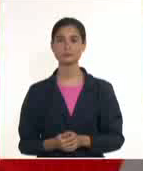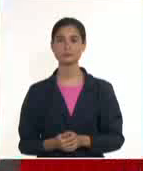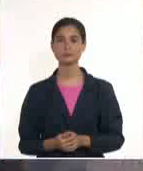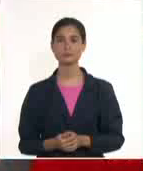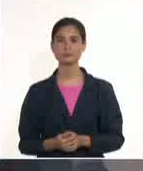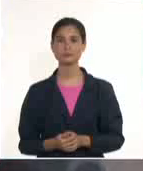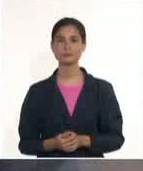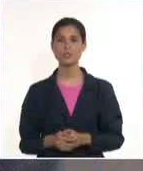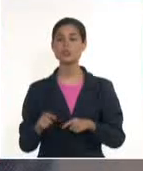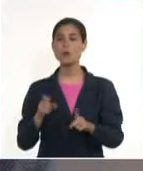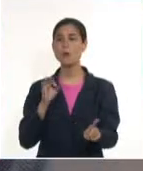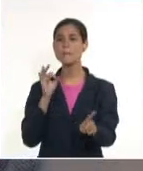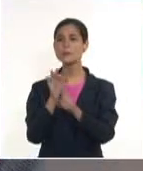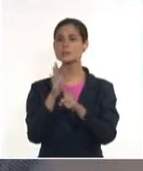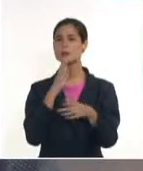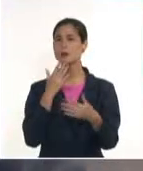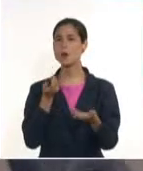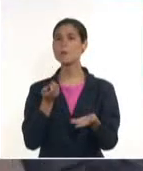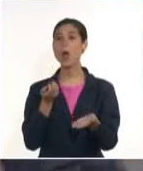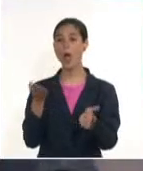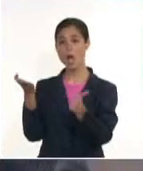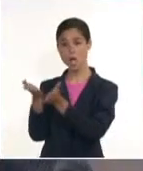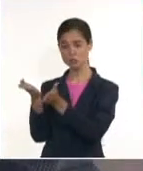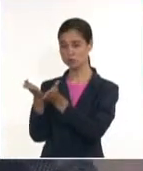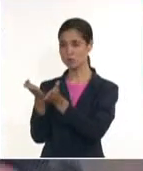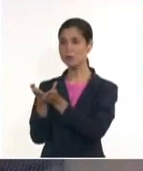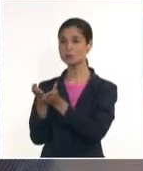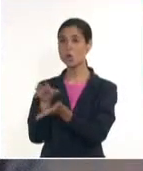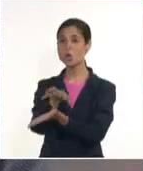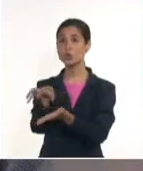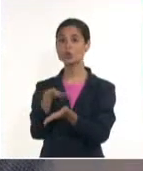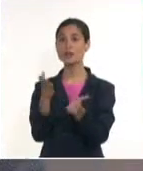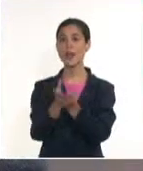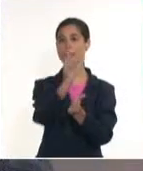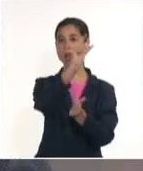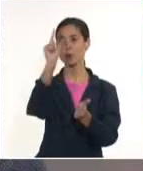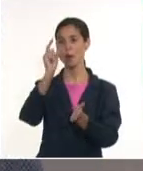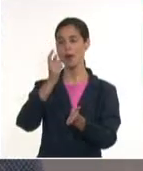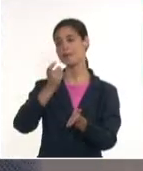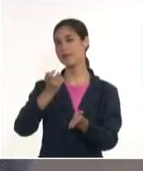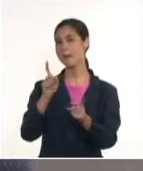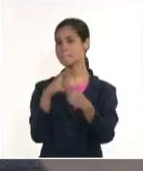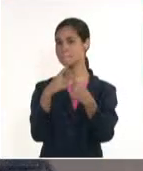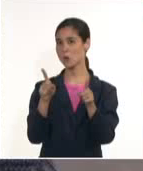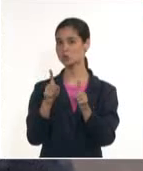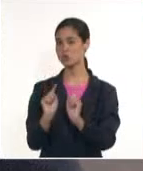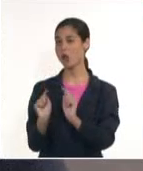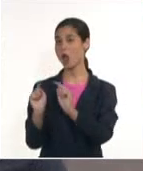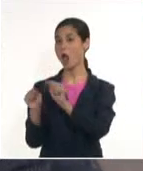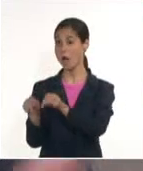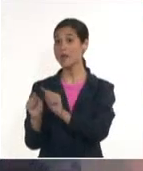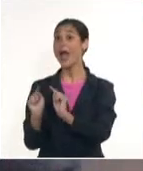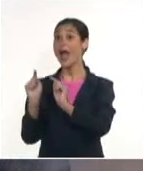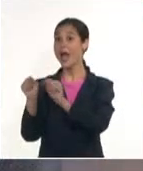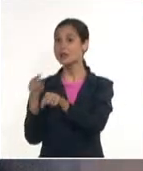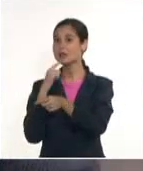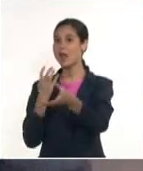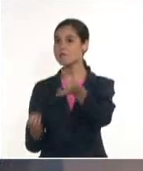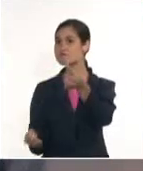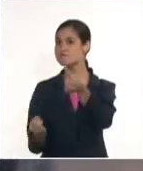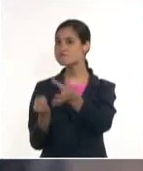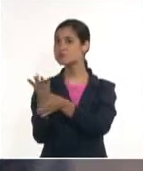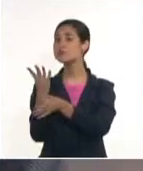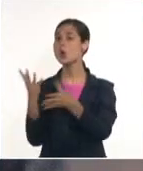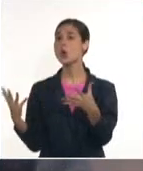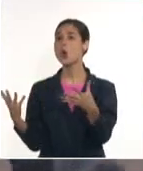Yo comencé estudiando en la escuela de música. Y mi primer proyecto profesional así fue Histeresis, una banda que junté con mis